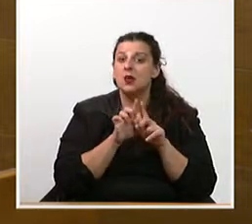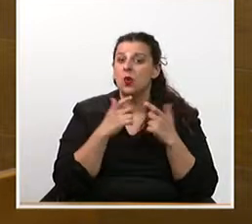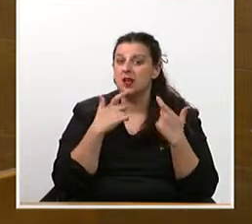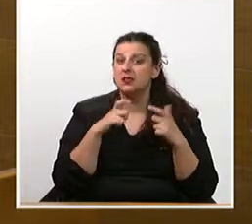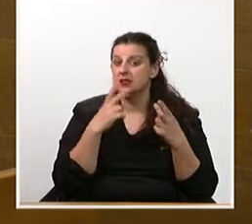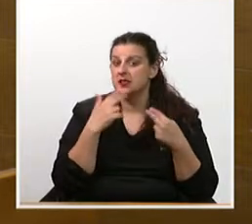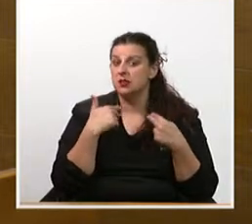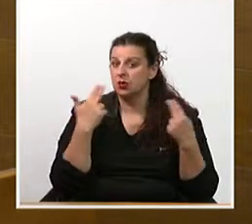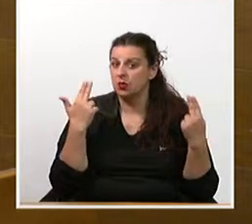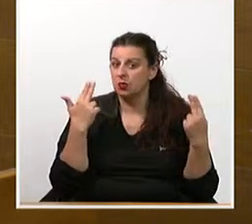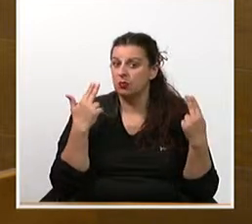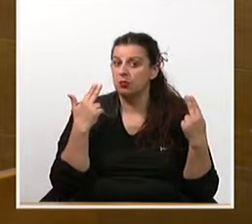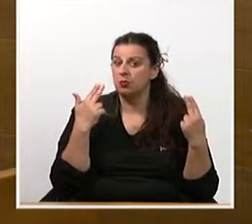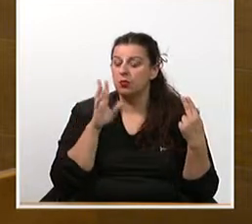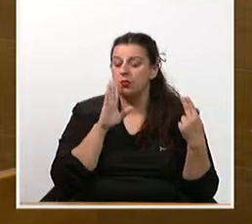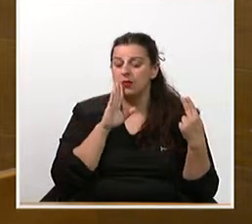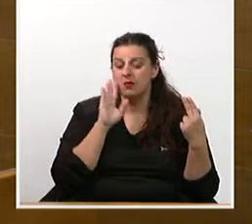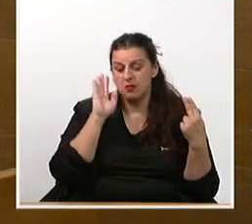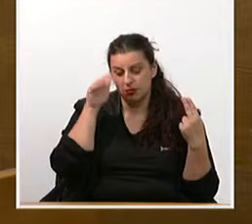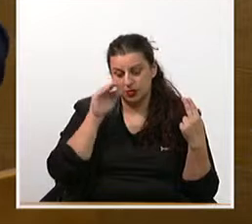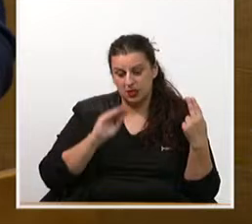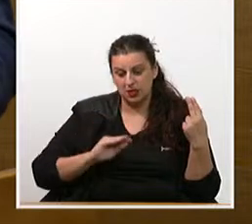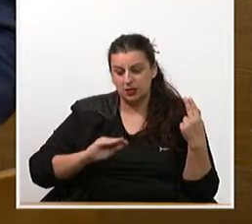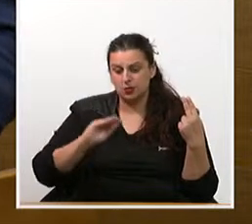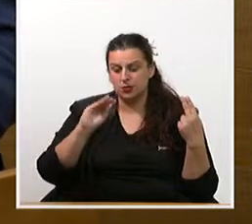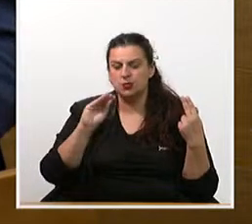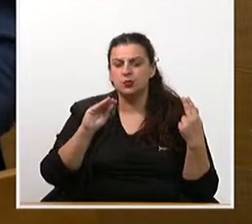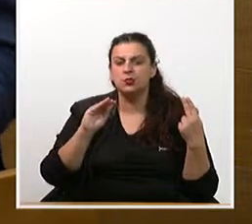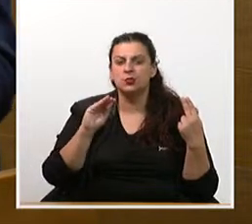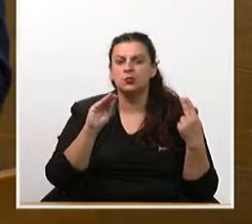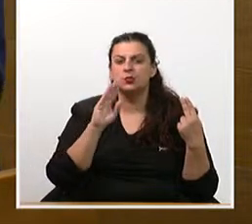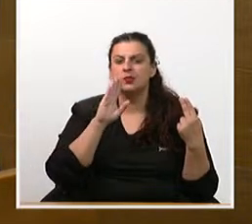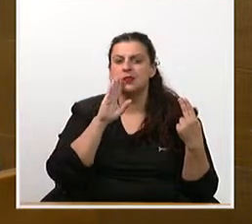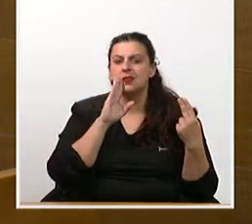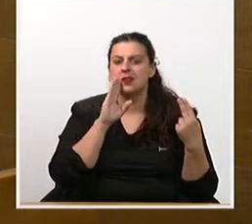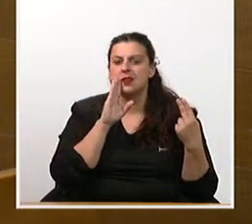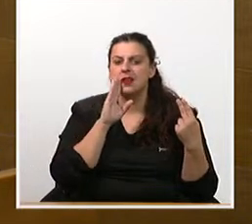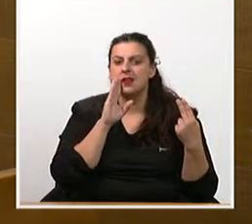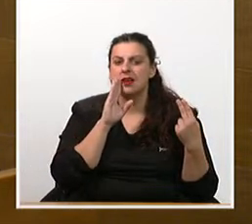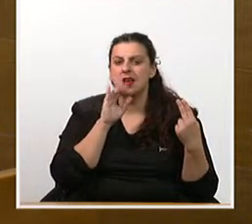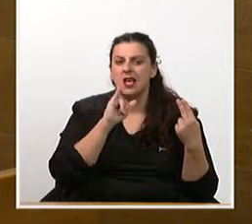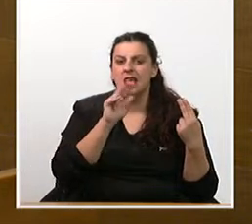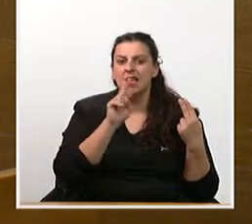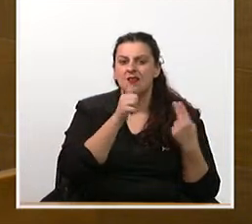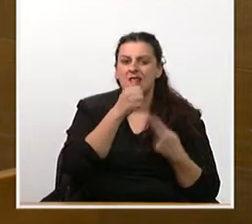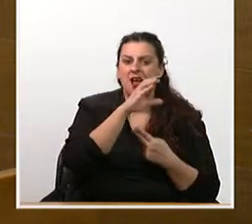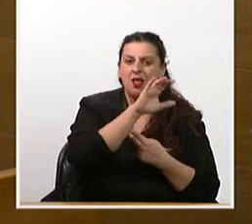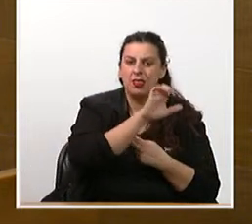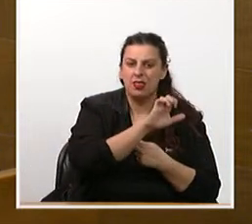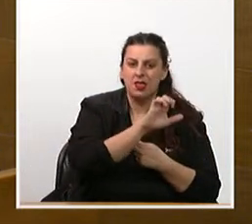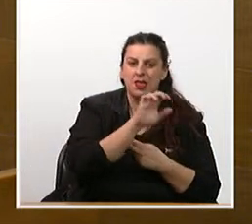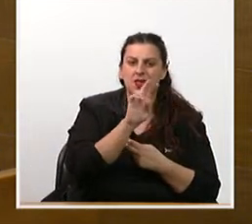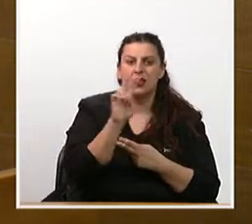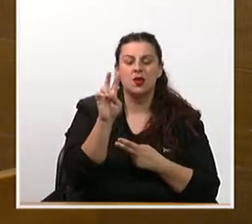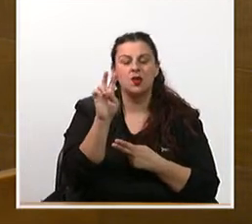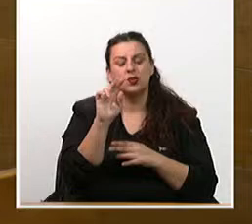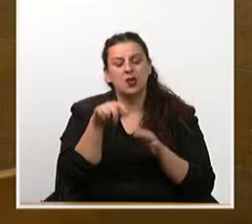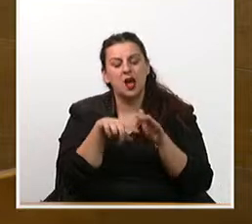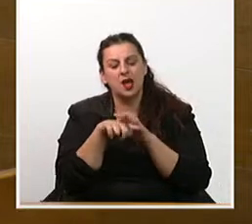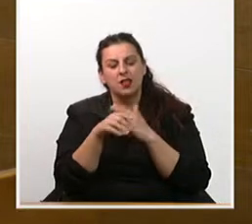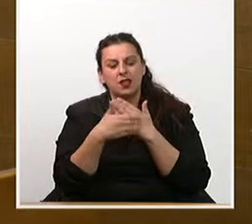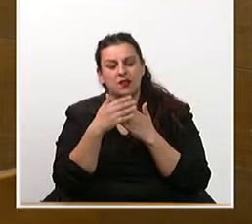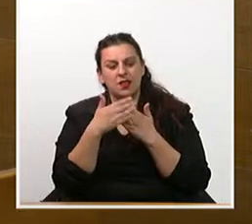público dependiente de su consellería que por un lado teníamos un lado teníamos el ivace y por otro estaba la agencia valenciana de